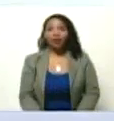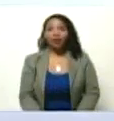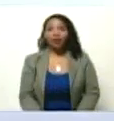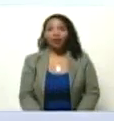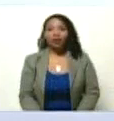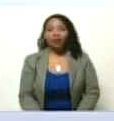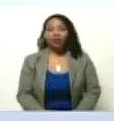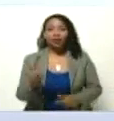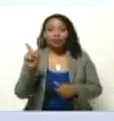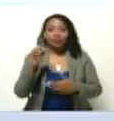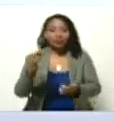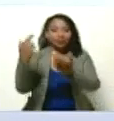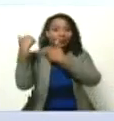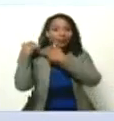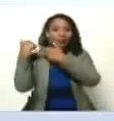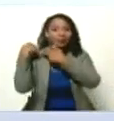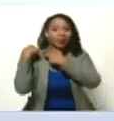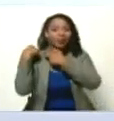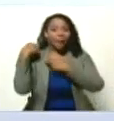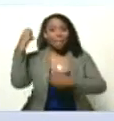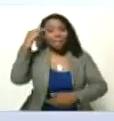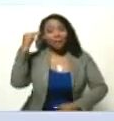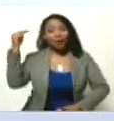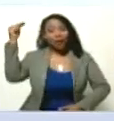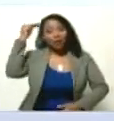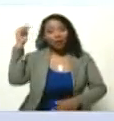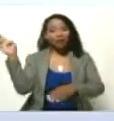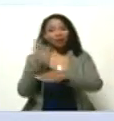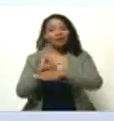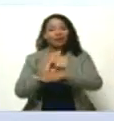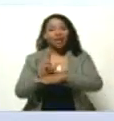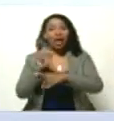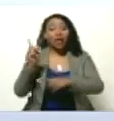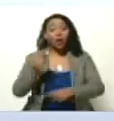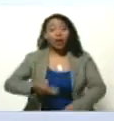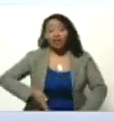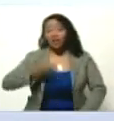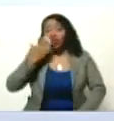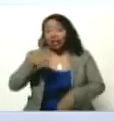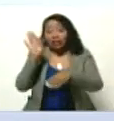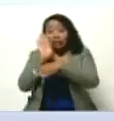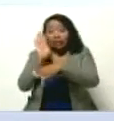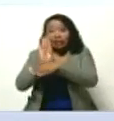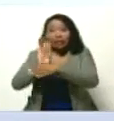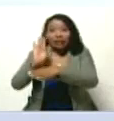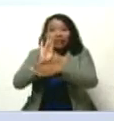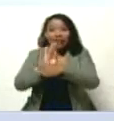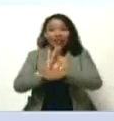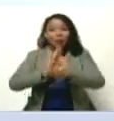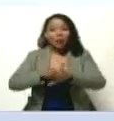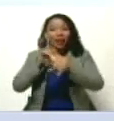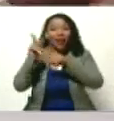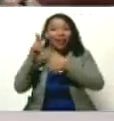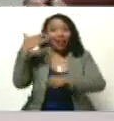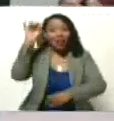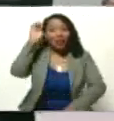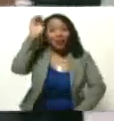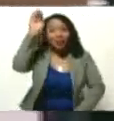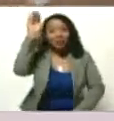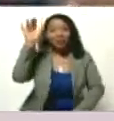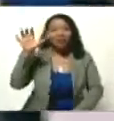esa responsabilidad va madurando rápidamente y son unas joyas que debemos cuidar. Porque ahí está el futuro de la